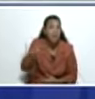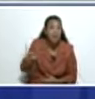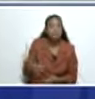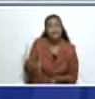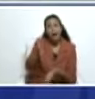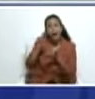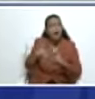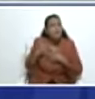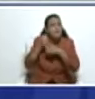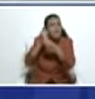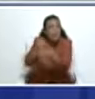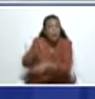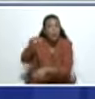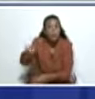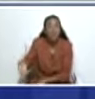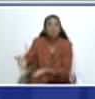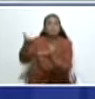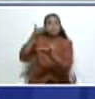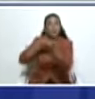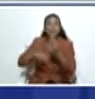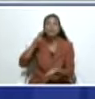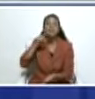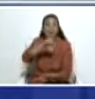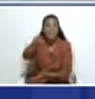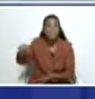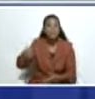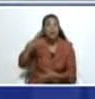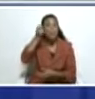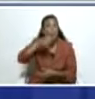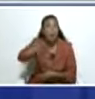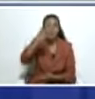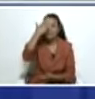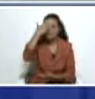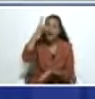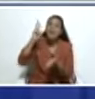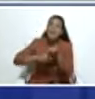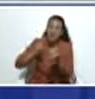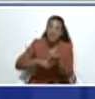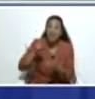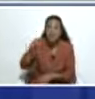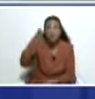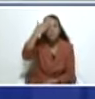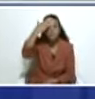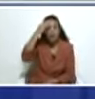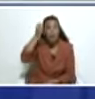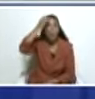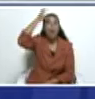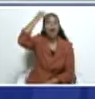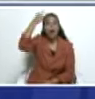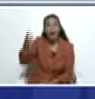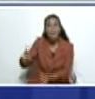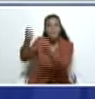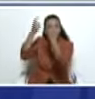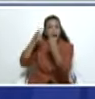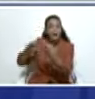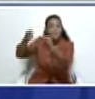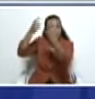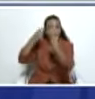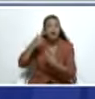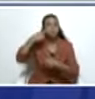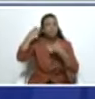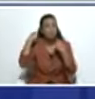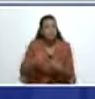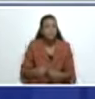ustedes. Ustedes tienen la verdad, la razón, la fuerza, la madurez, la formación.